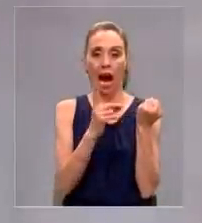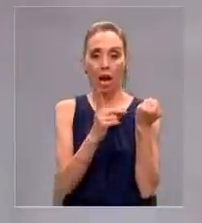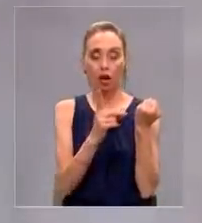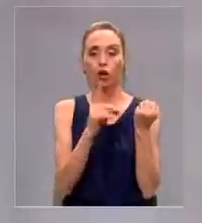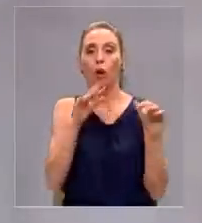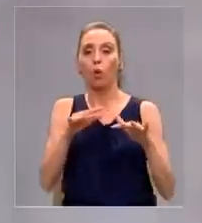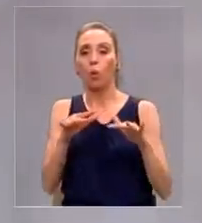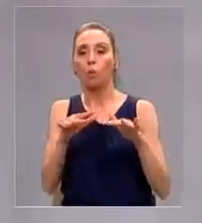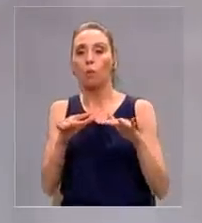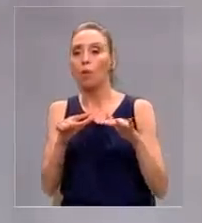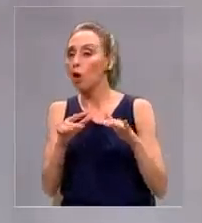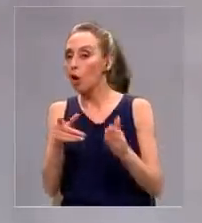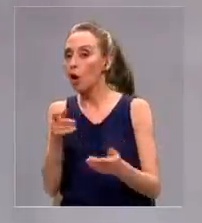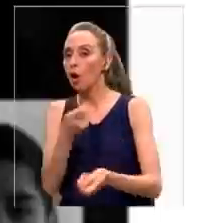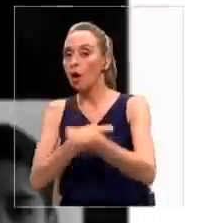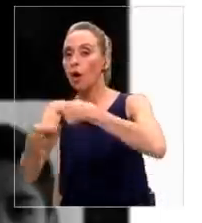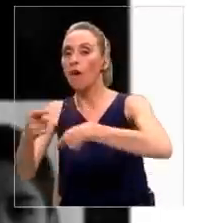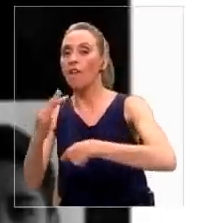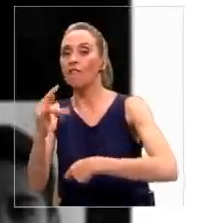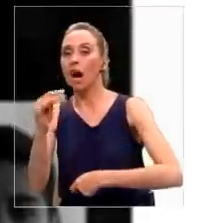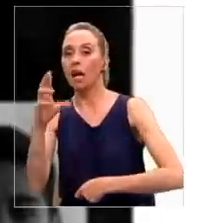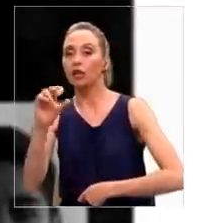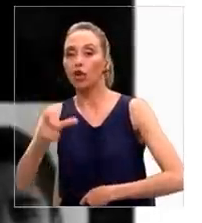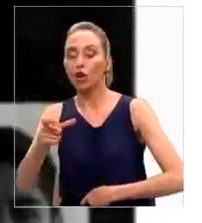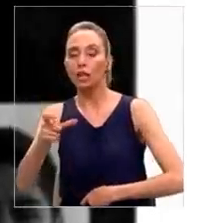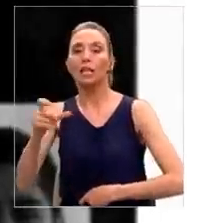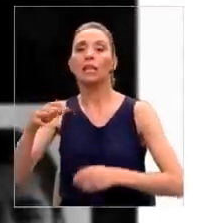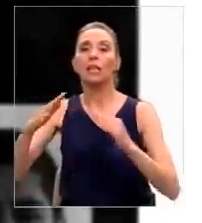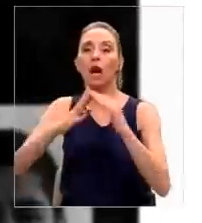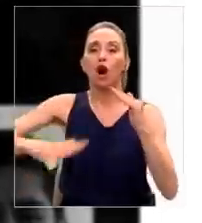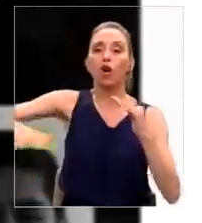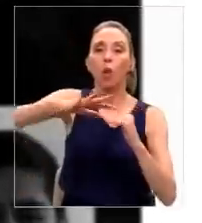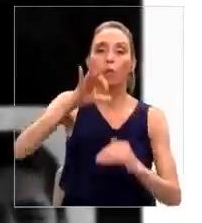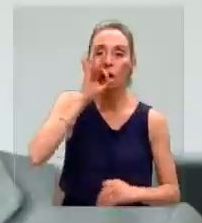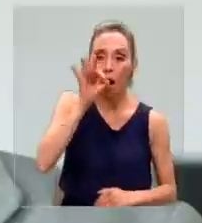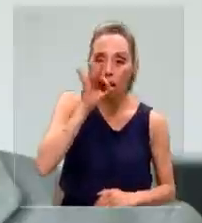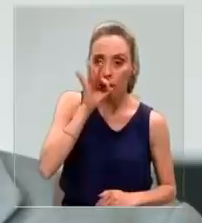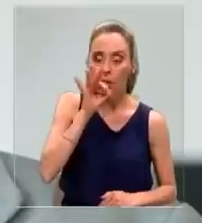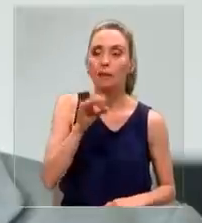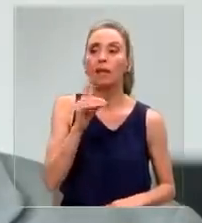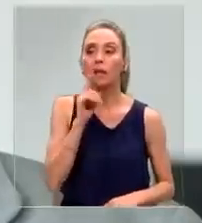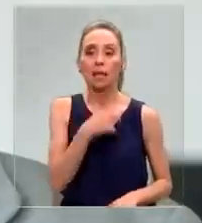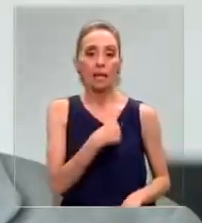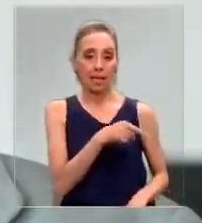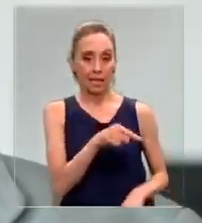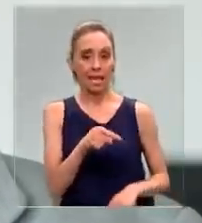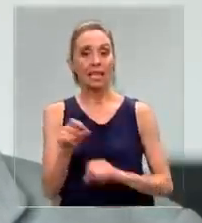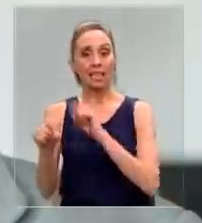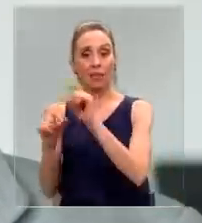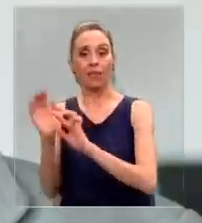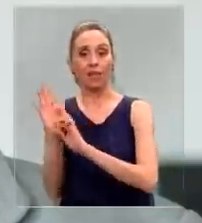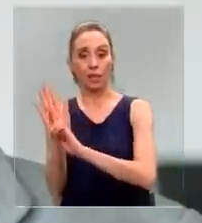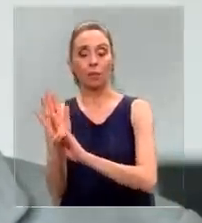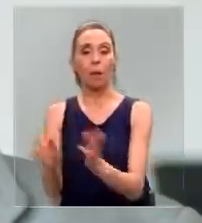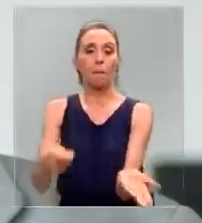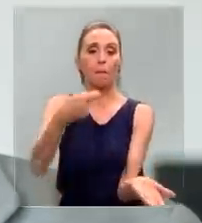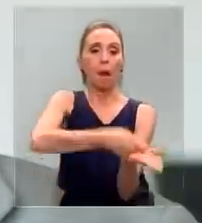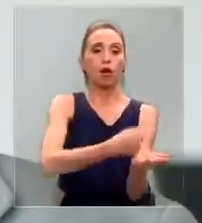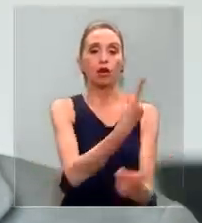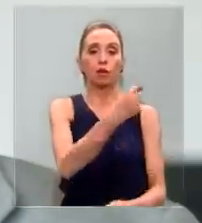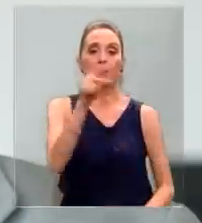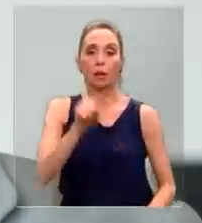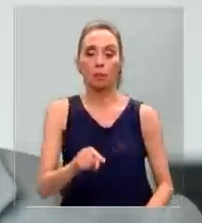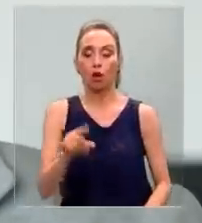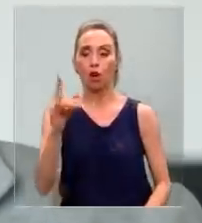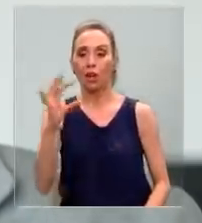para factorizarlos en un factoring del sector oriente. Porque mi representado, ¿cómo no se cree que hoy día estén en poder de...? Porque mi representado pagó el 100%